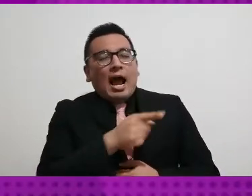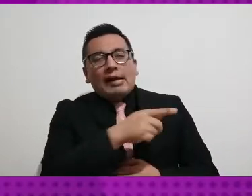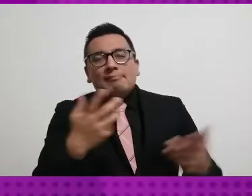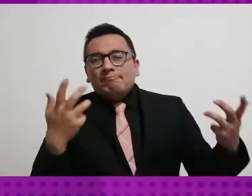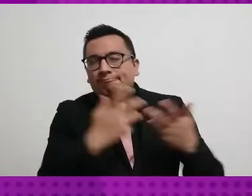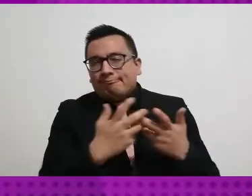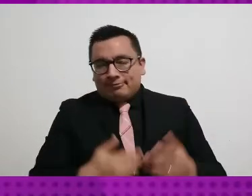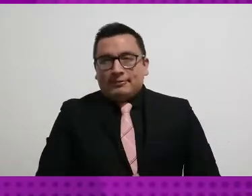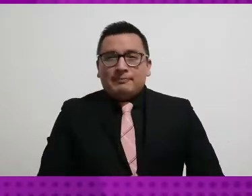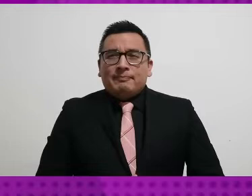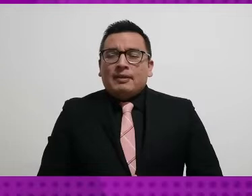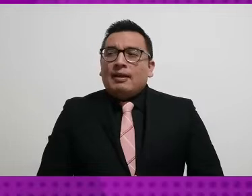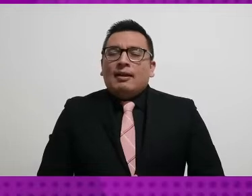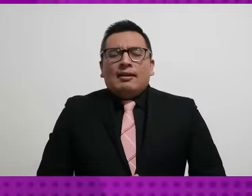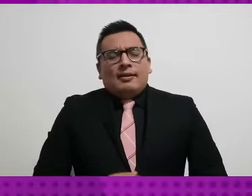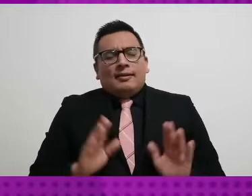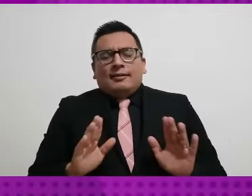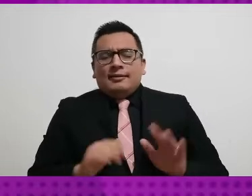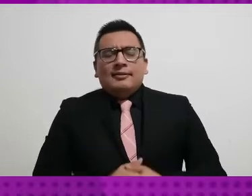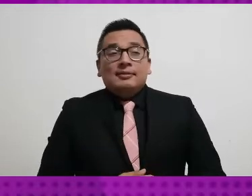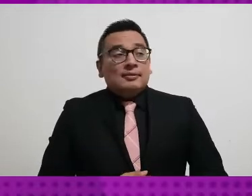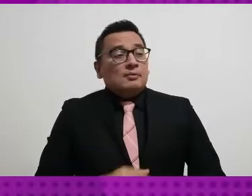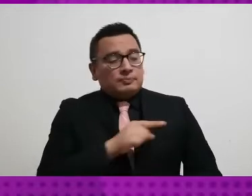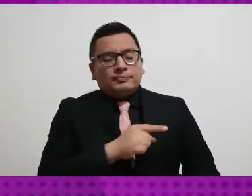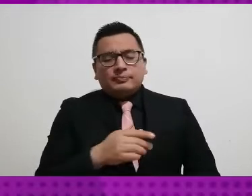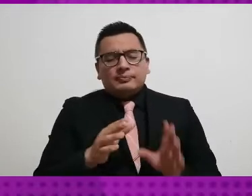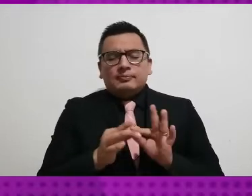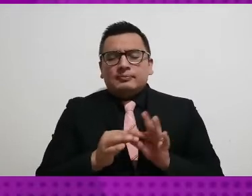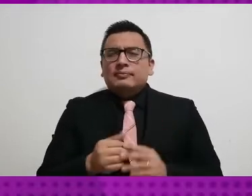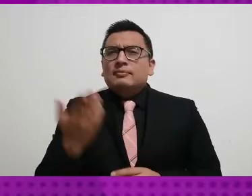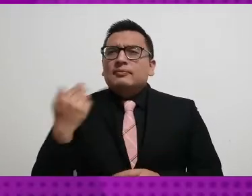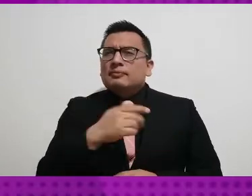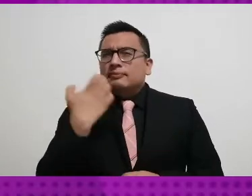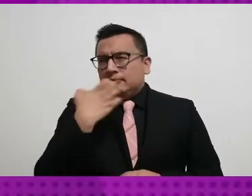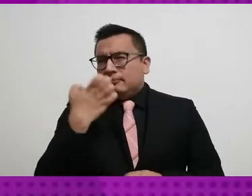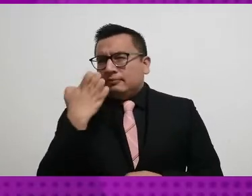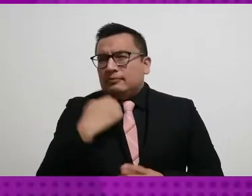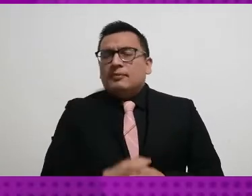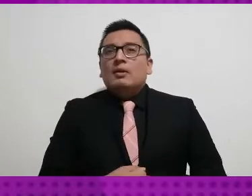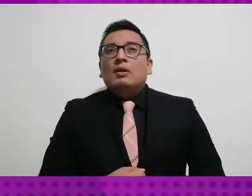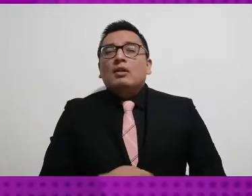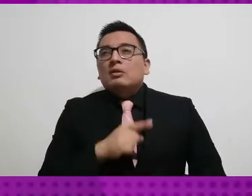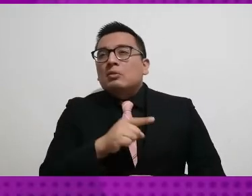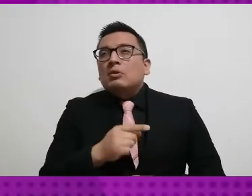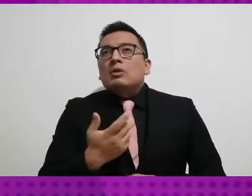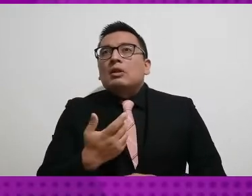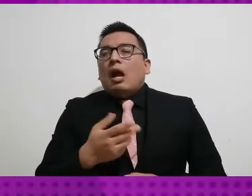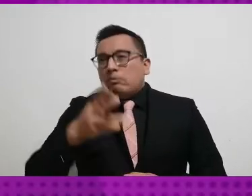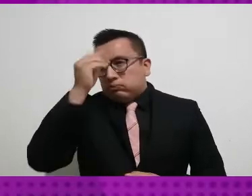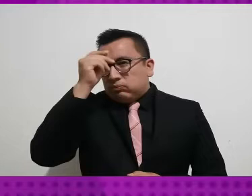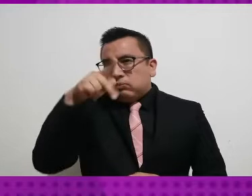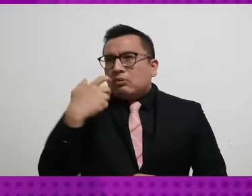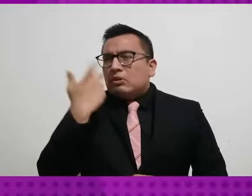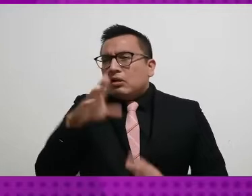parte académica, una parte en la que Oscar Daniel Rodríguez se ha preocupado por ir desarrollando con el paso del